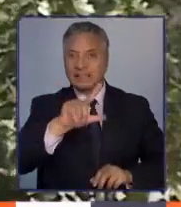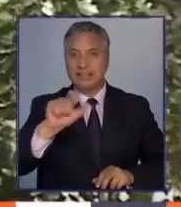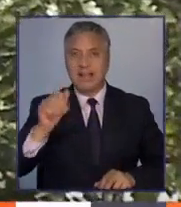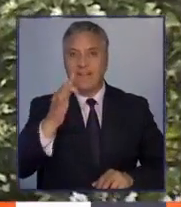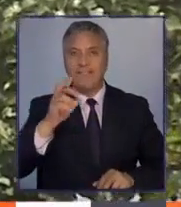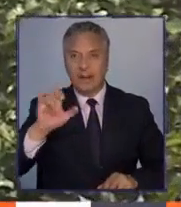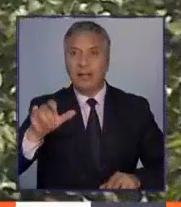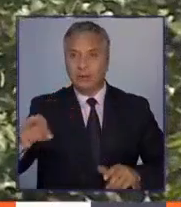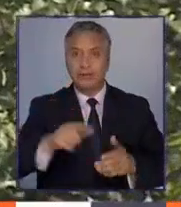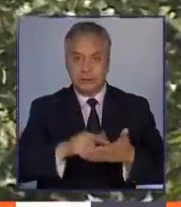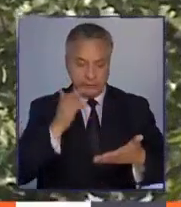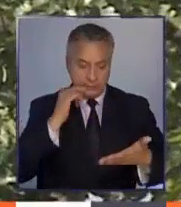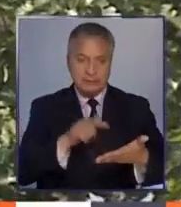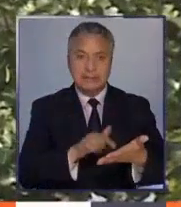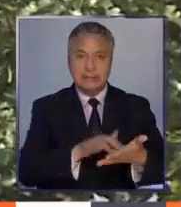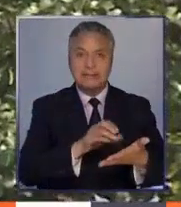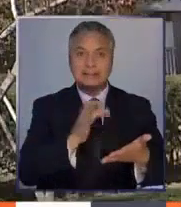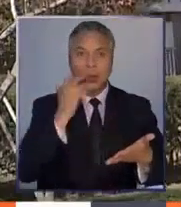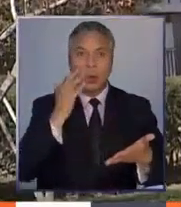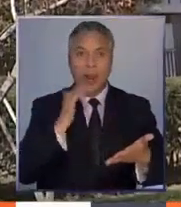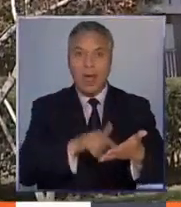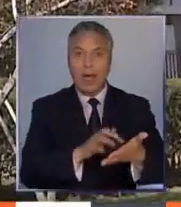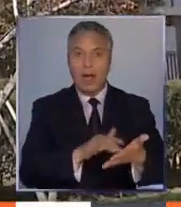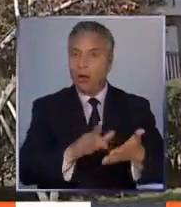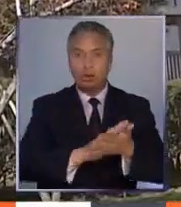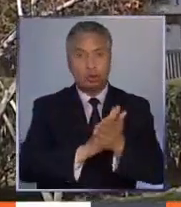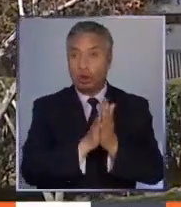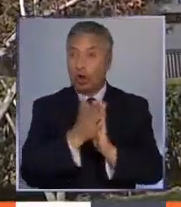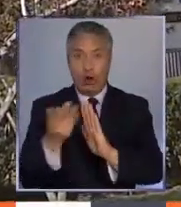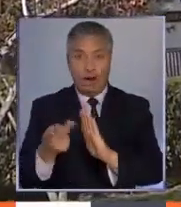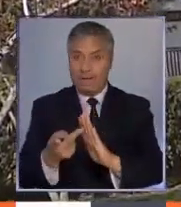vía celular todos los vecinos.